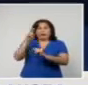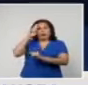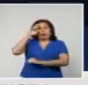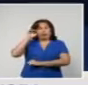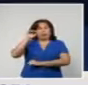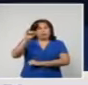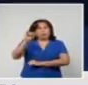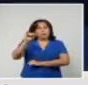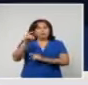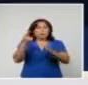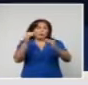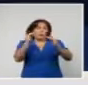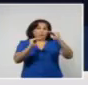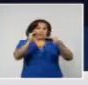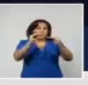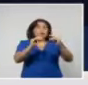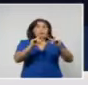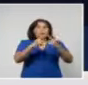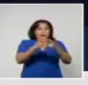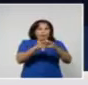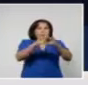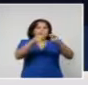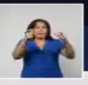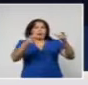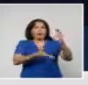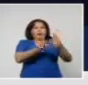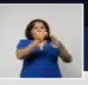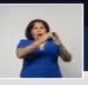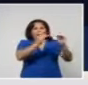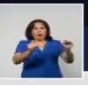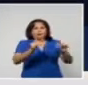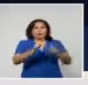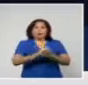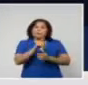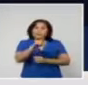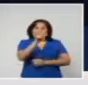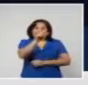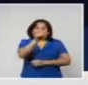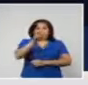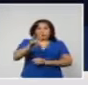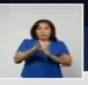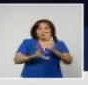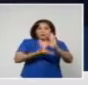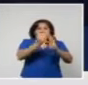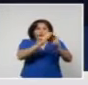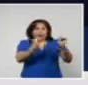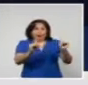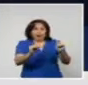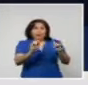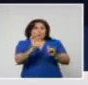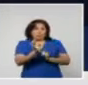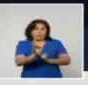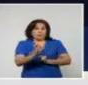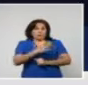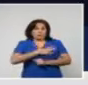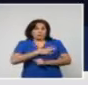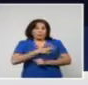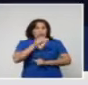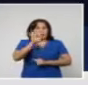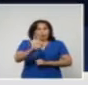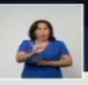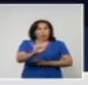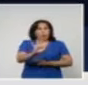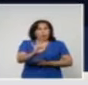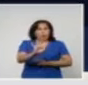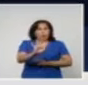sin embargo hubo un número mayor de altas. Fueron 14 altas, de las cuales 8